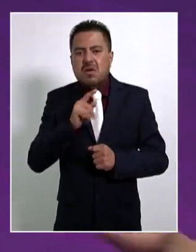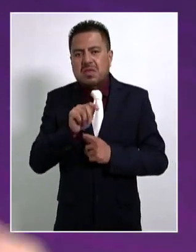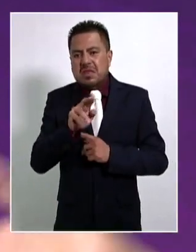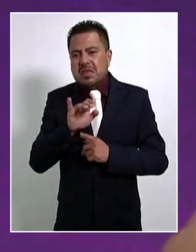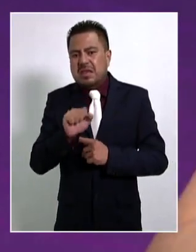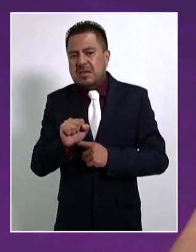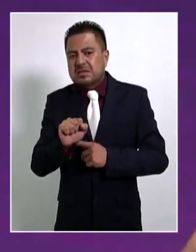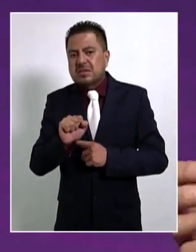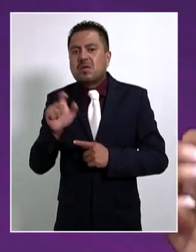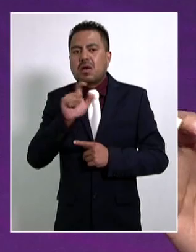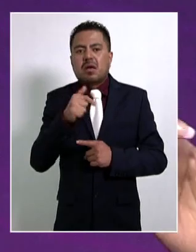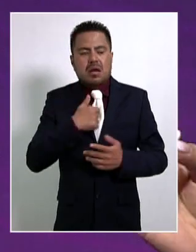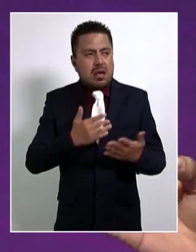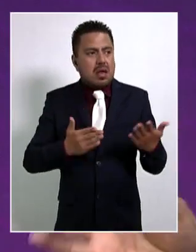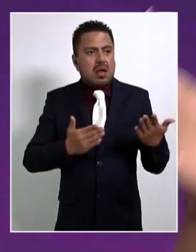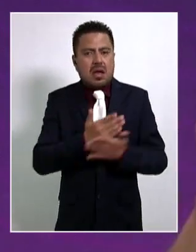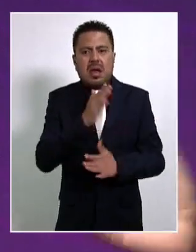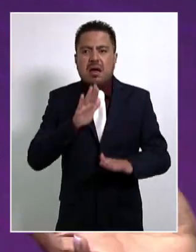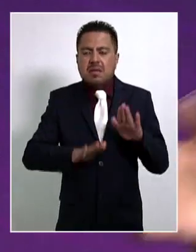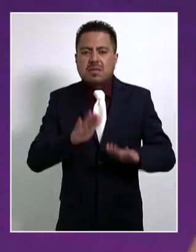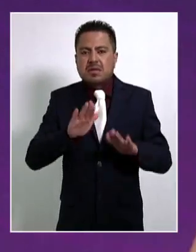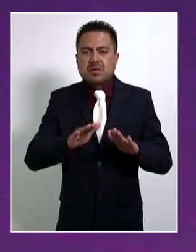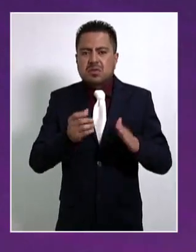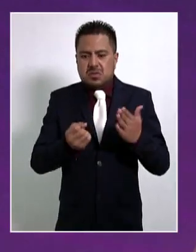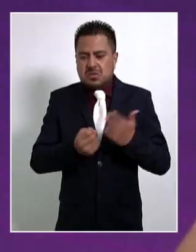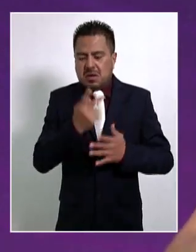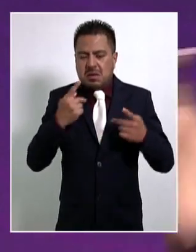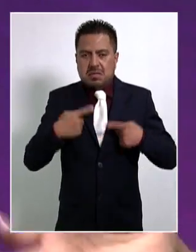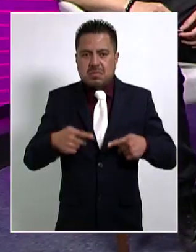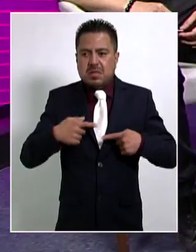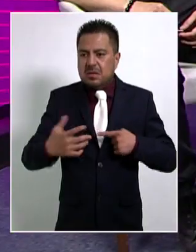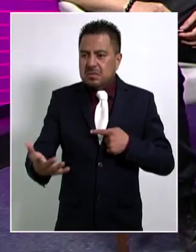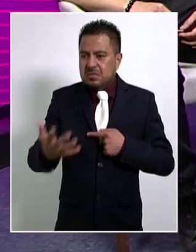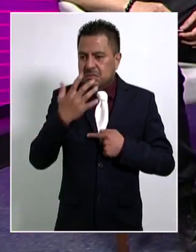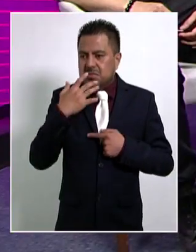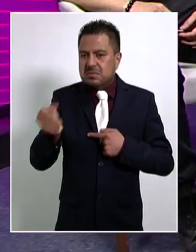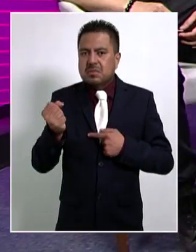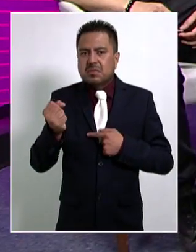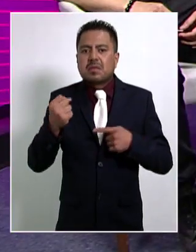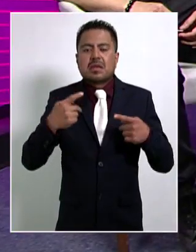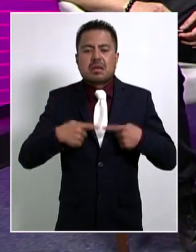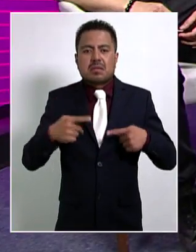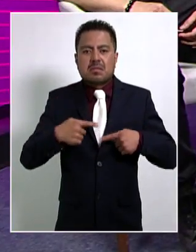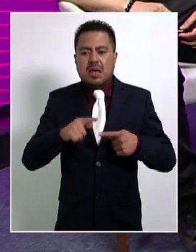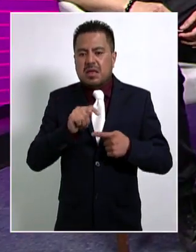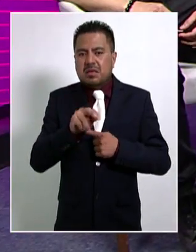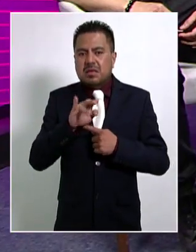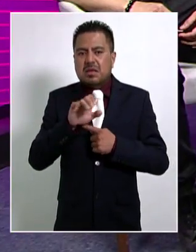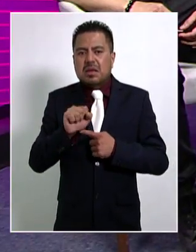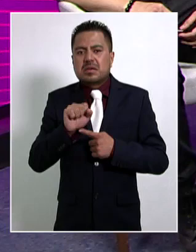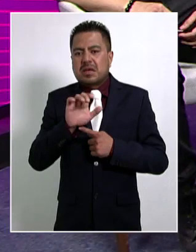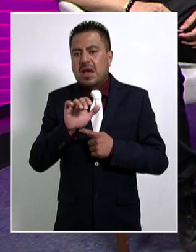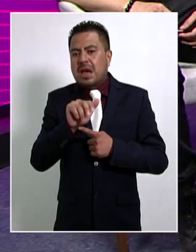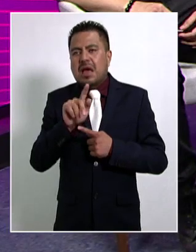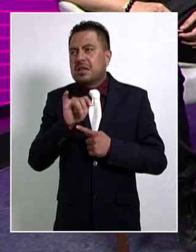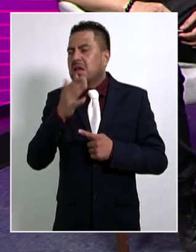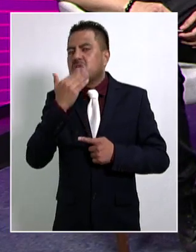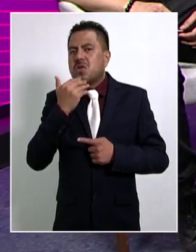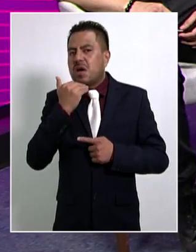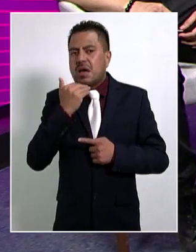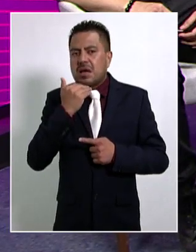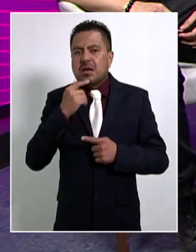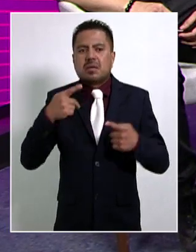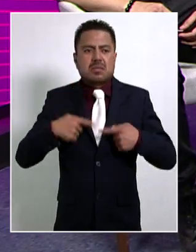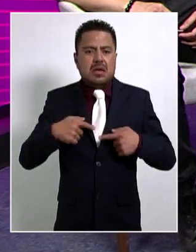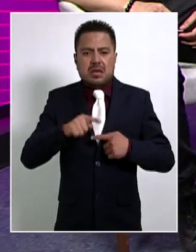trans. Cuando yo voy es así como soy una nueva persona, pero la persona trans en Acatlán no existe. Daniela